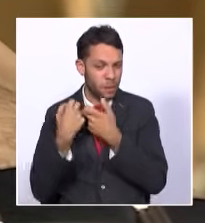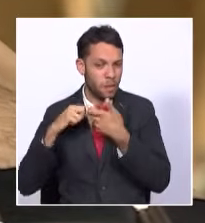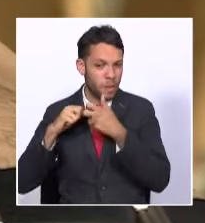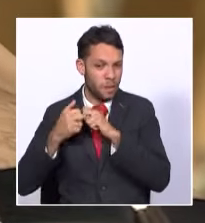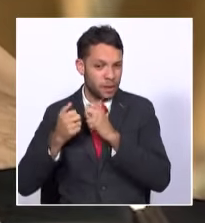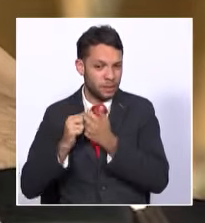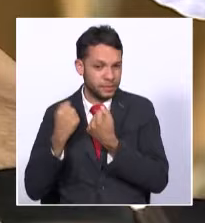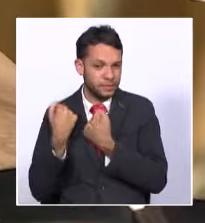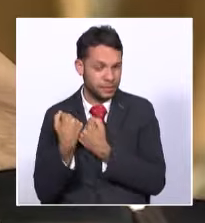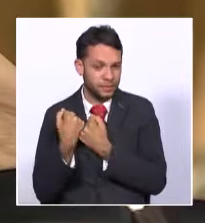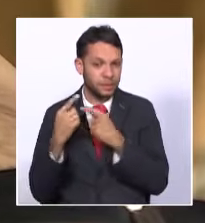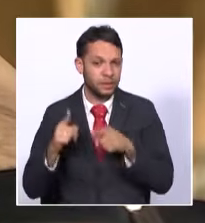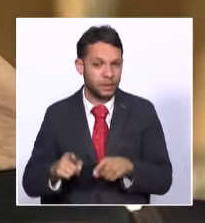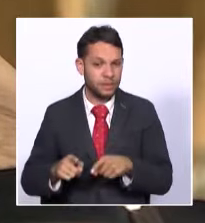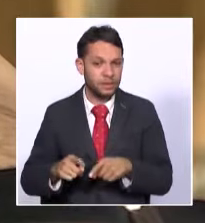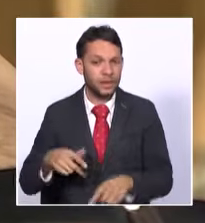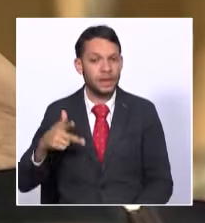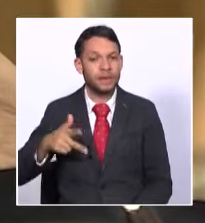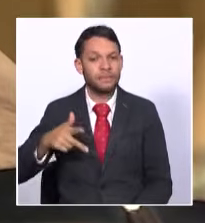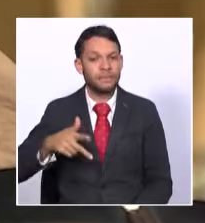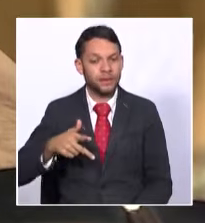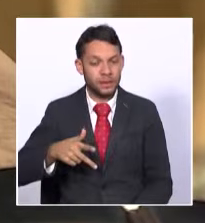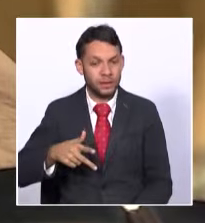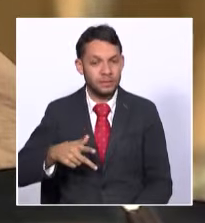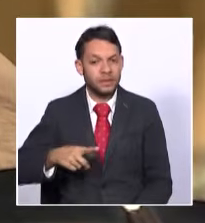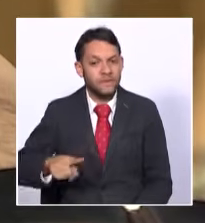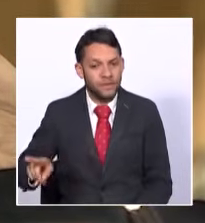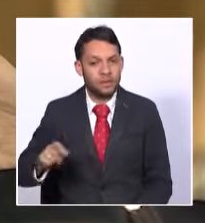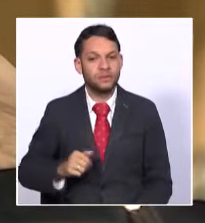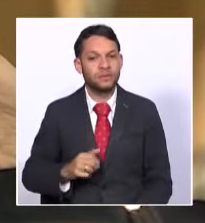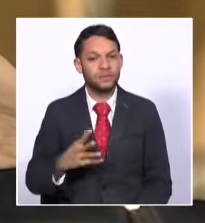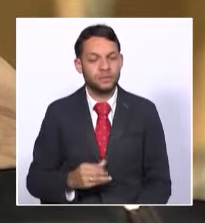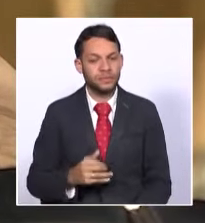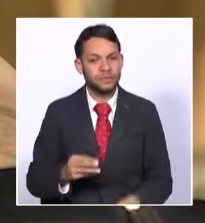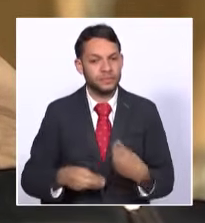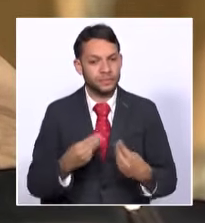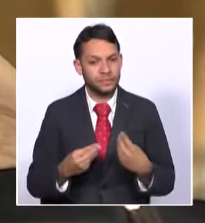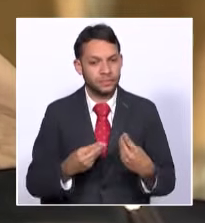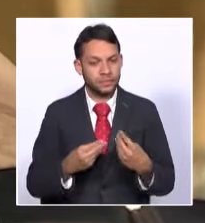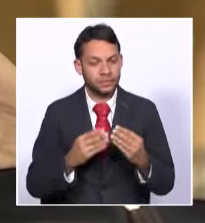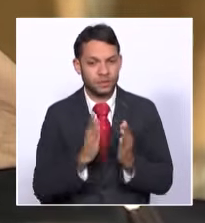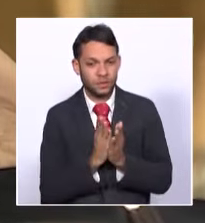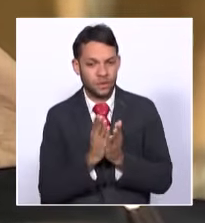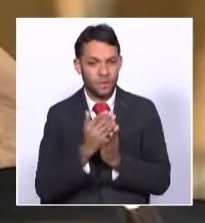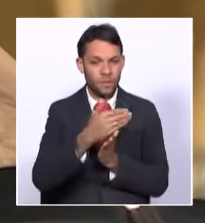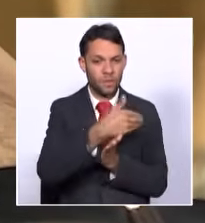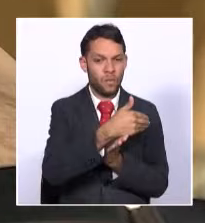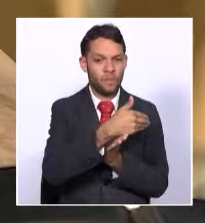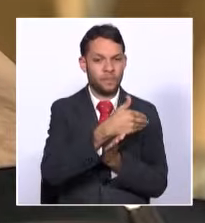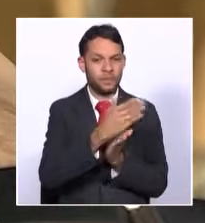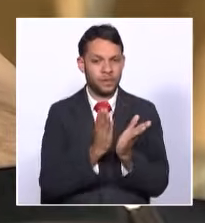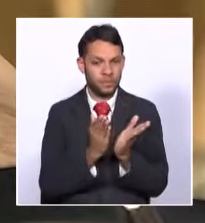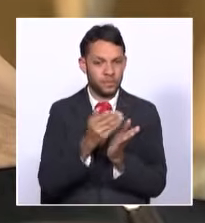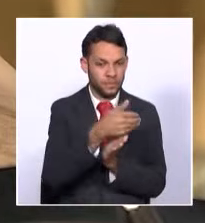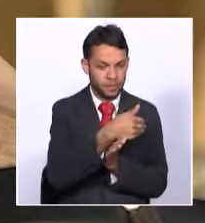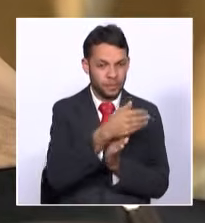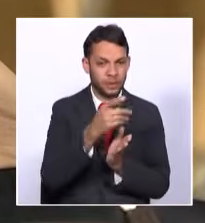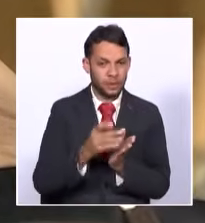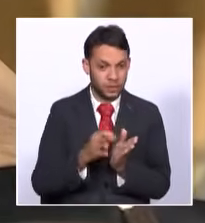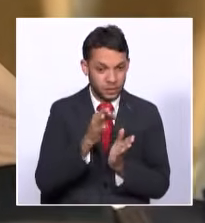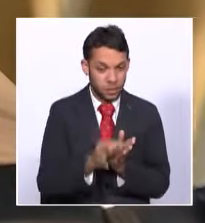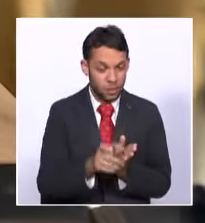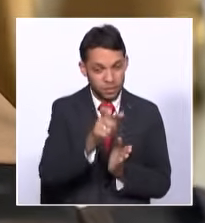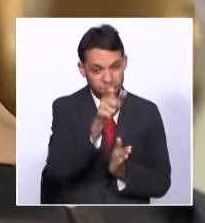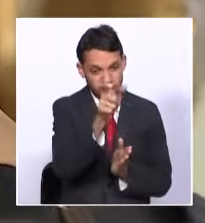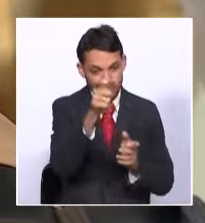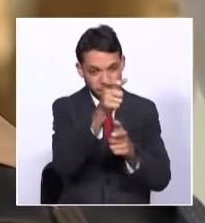y caminar en esta posición, entonces la columna empieza a tener una desviación. La columna es